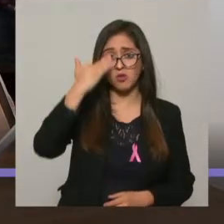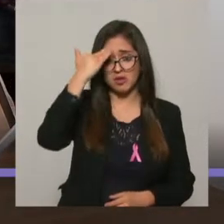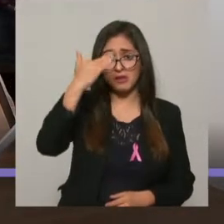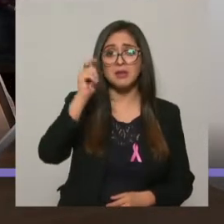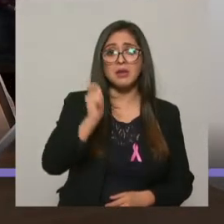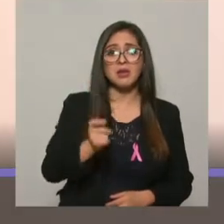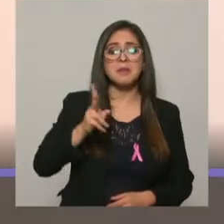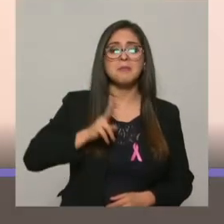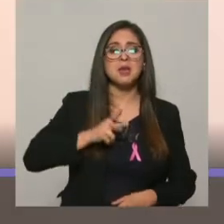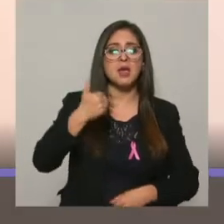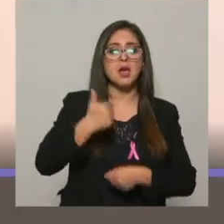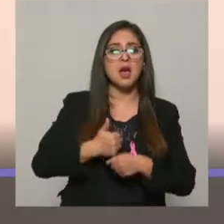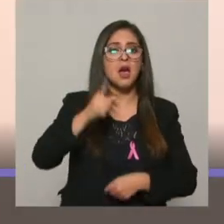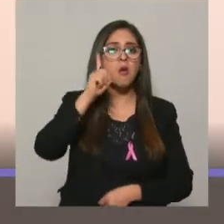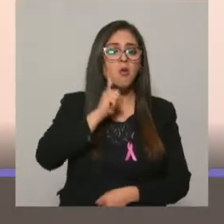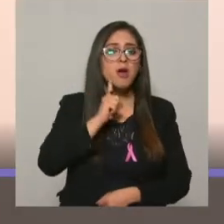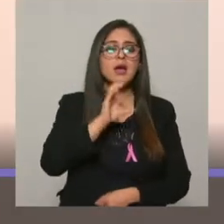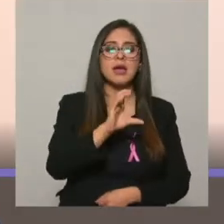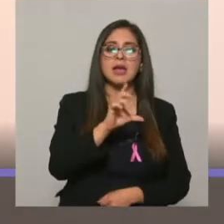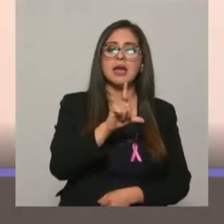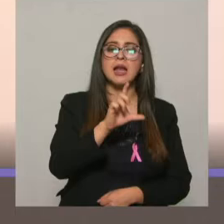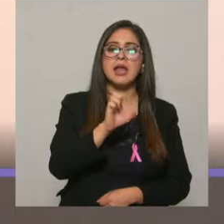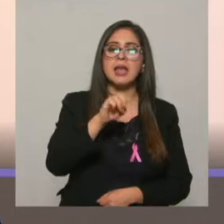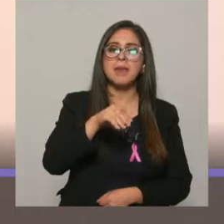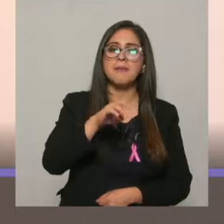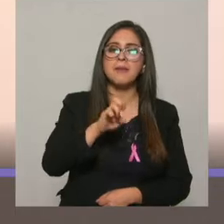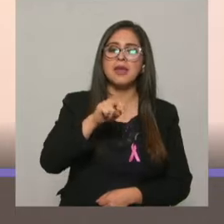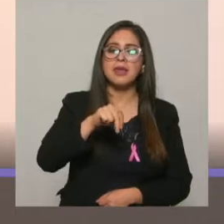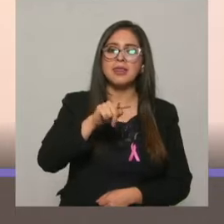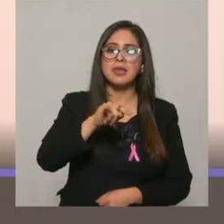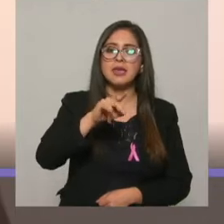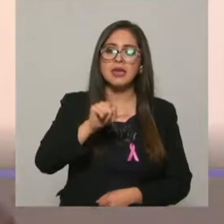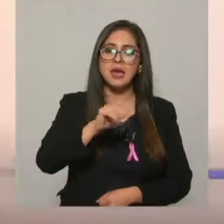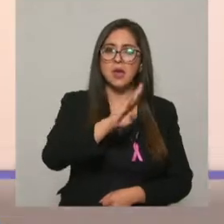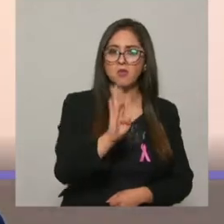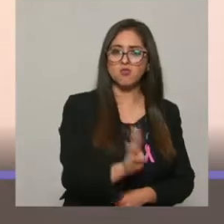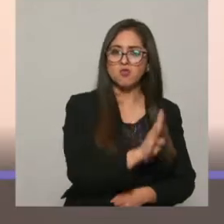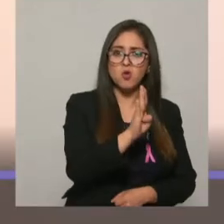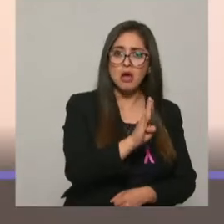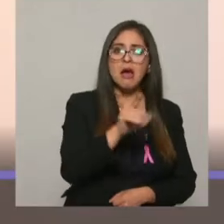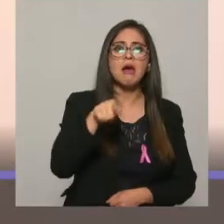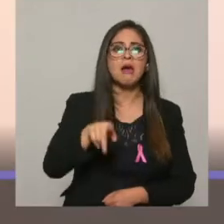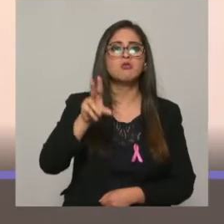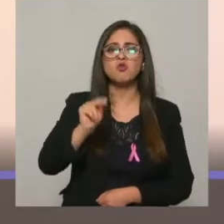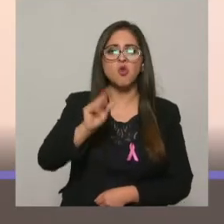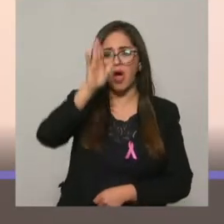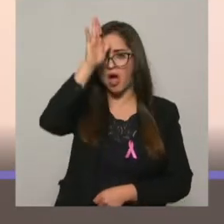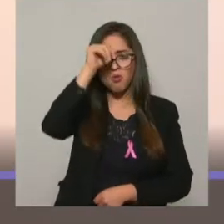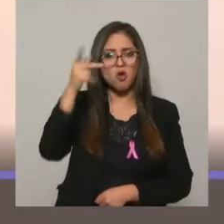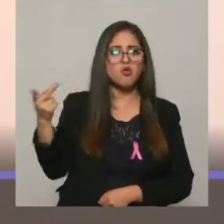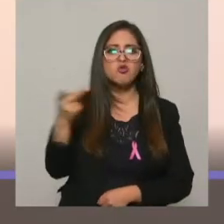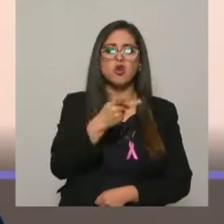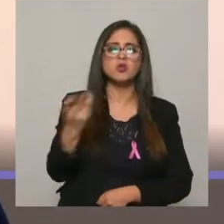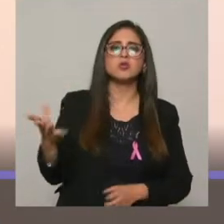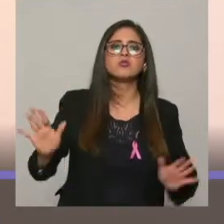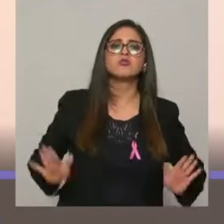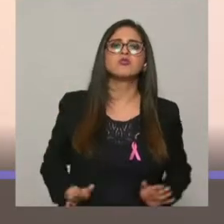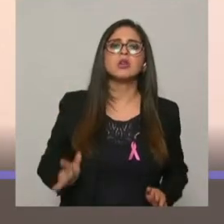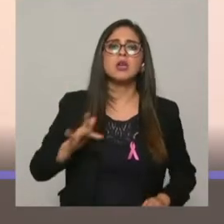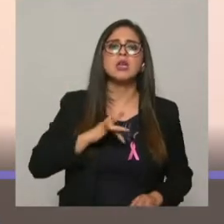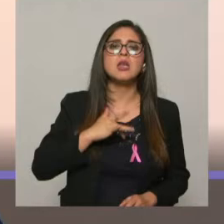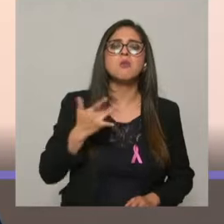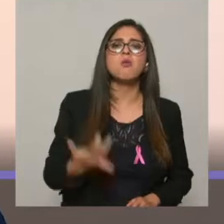es Clementina, la bruja, y ella está en contra de este enamoramiento justamente porque yo